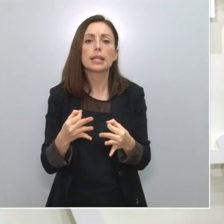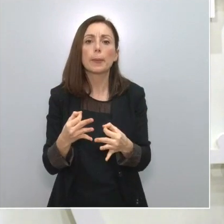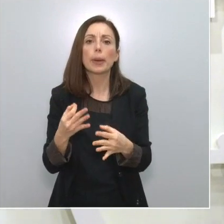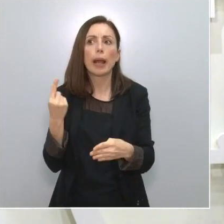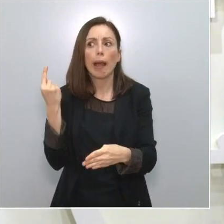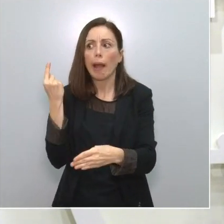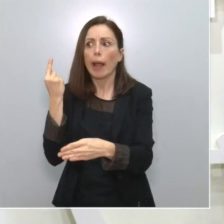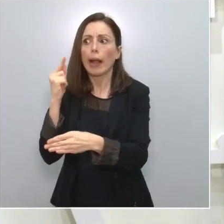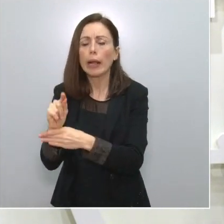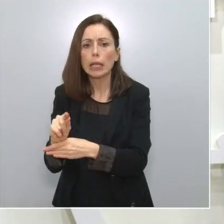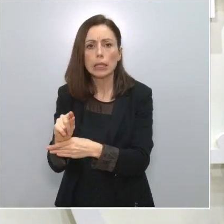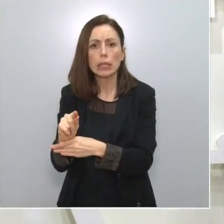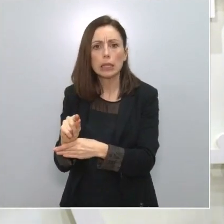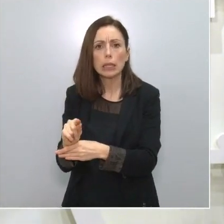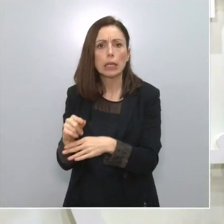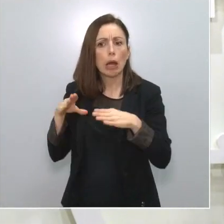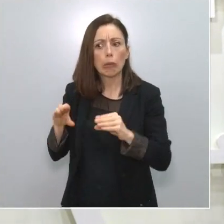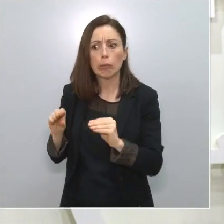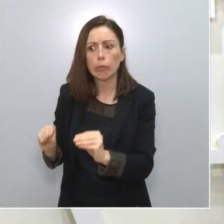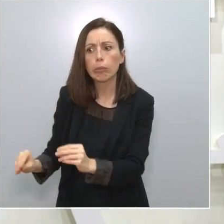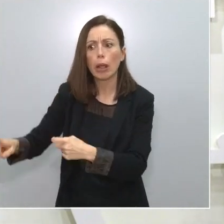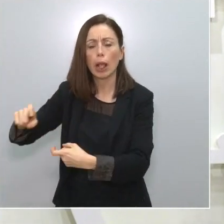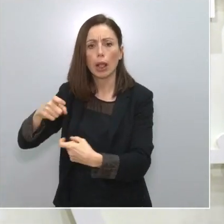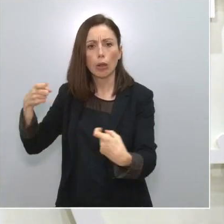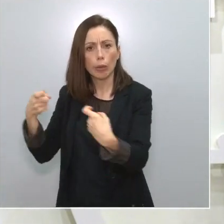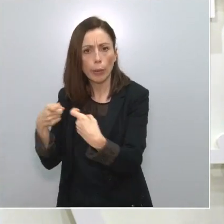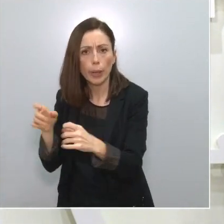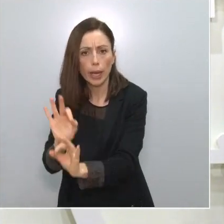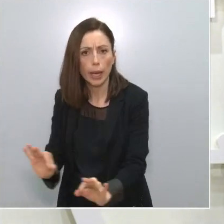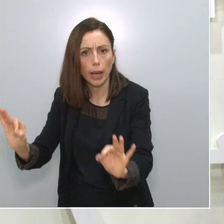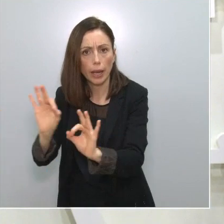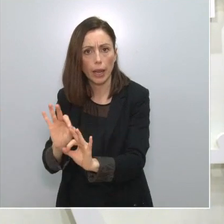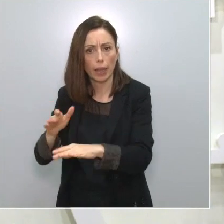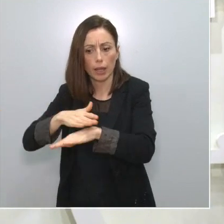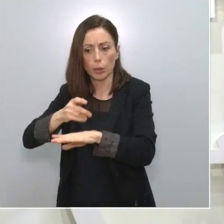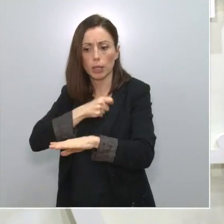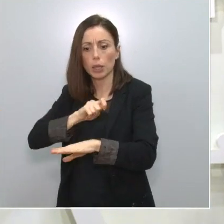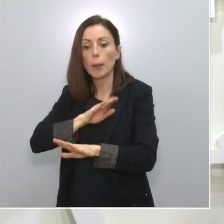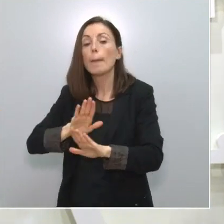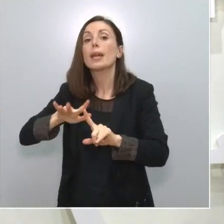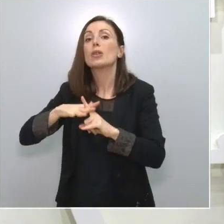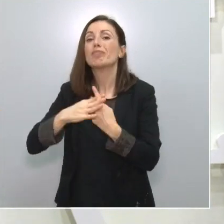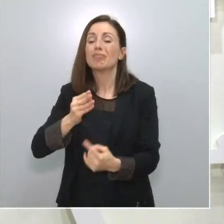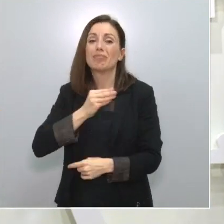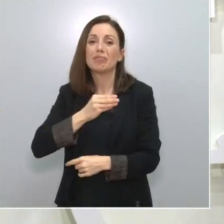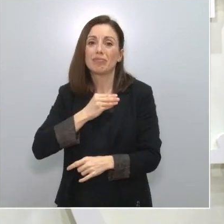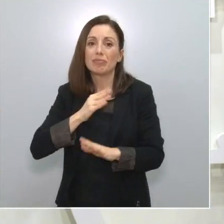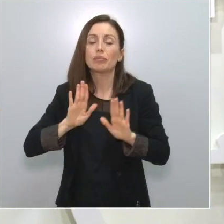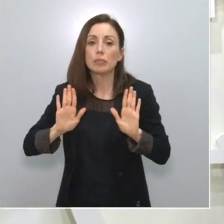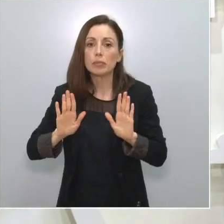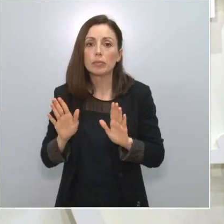crítica, sin una confrontación política con el Gobierno de España. Lamentablemente, de quien